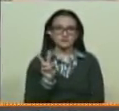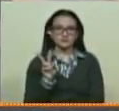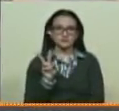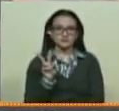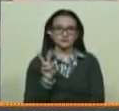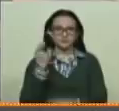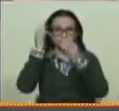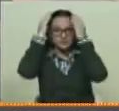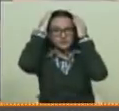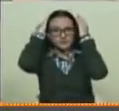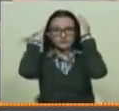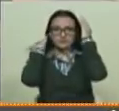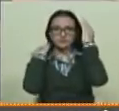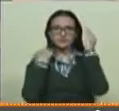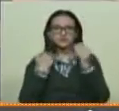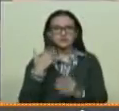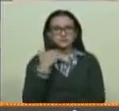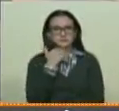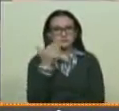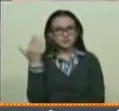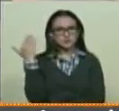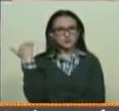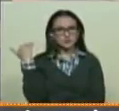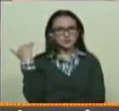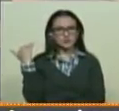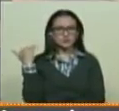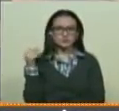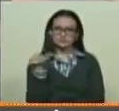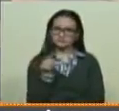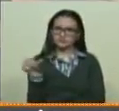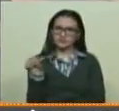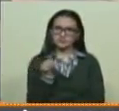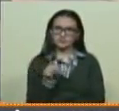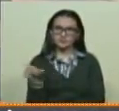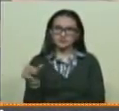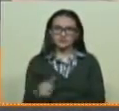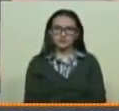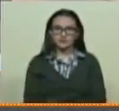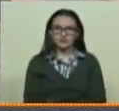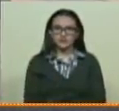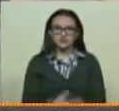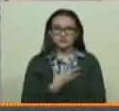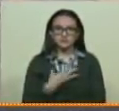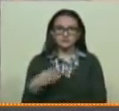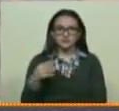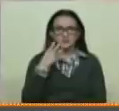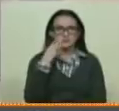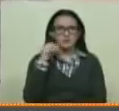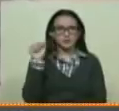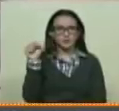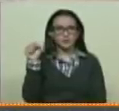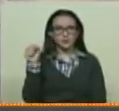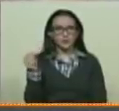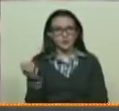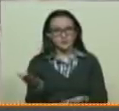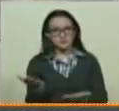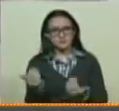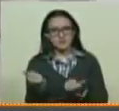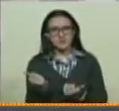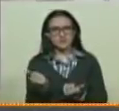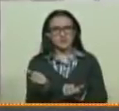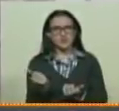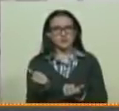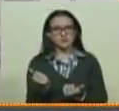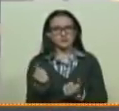desde hace algunos días, semanas, el presidente Nicolás Maduro solicitó una